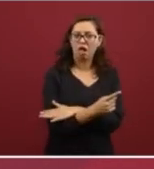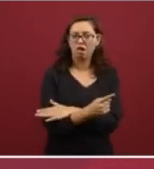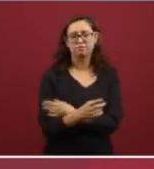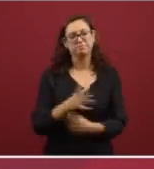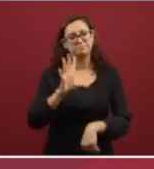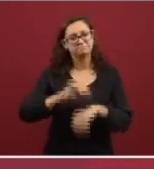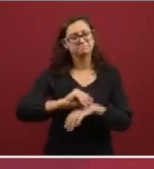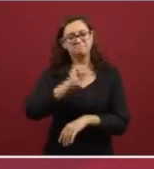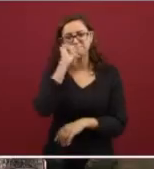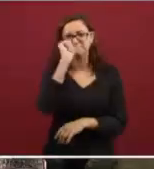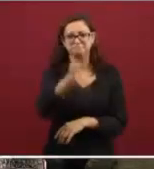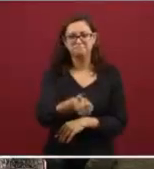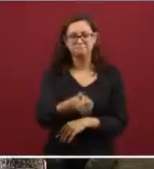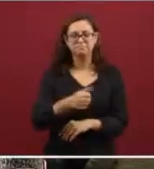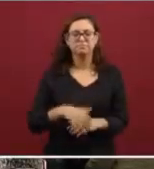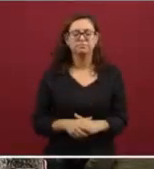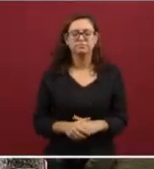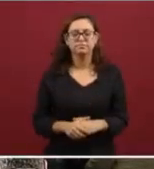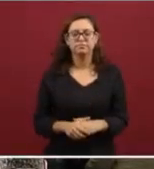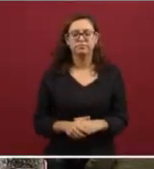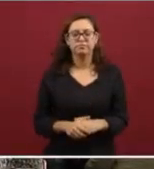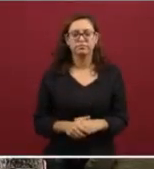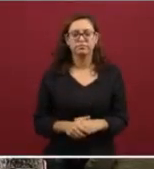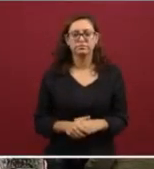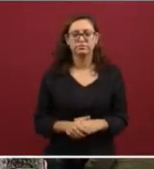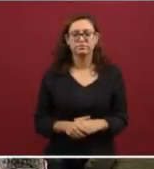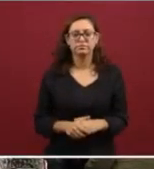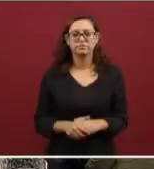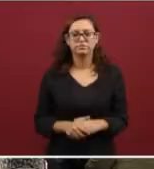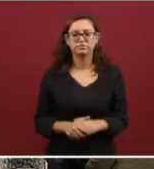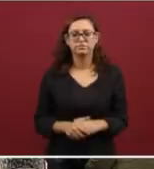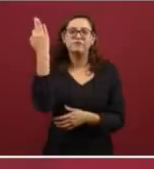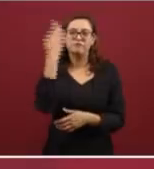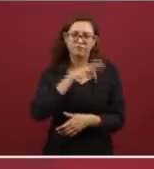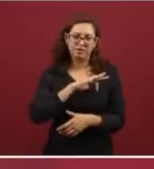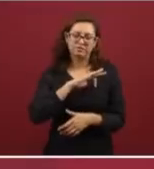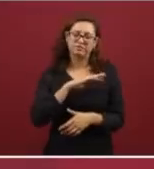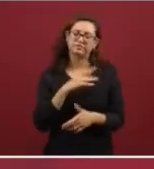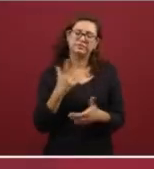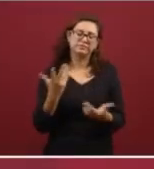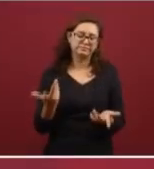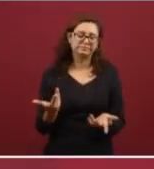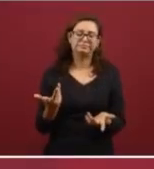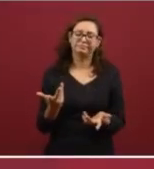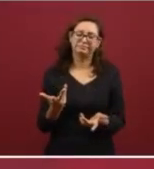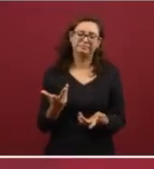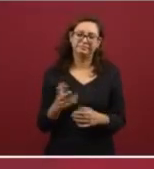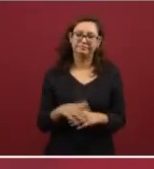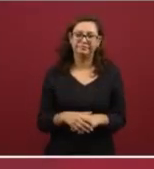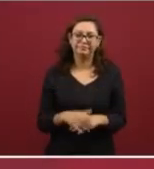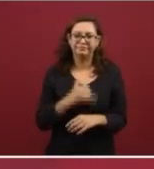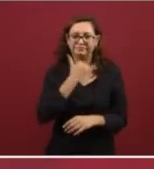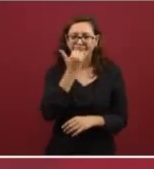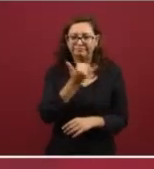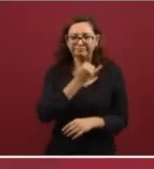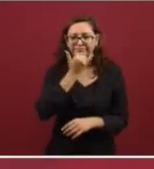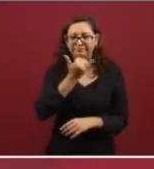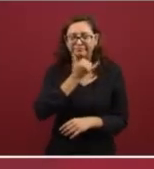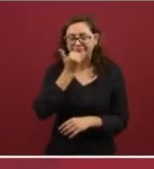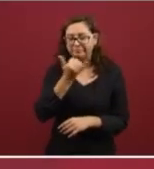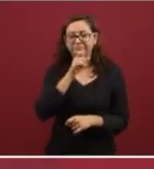una iniciativa de ley para convertir esta práctica en un delito grave. Ya pronto también, porque ya hay una iniciativa de